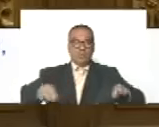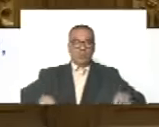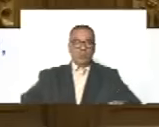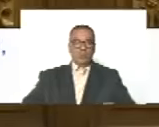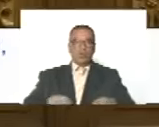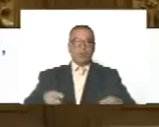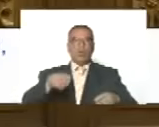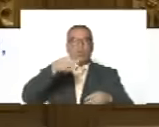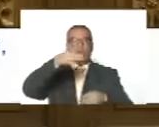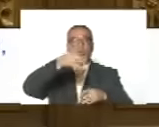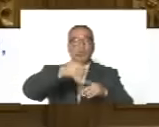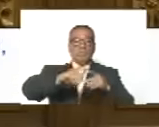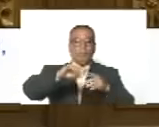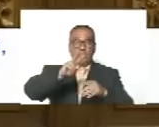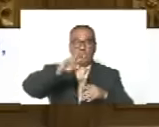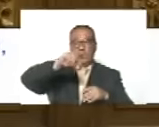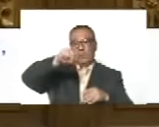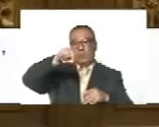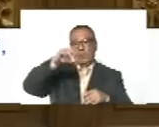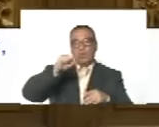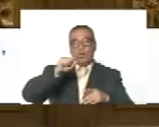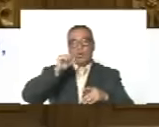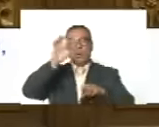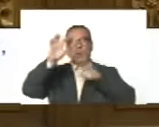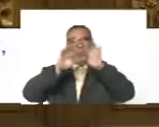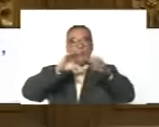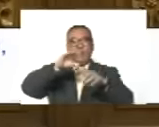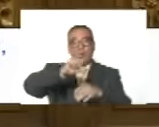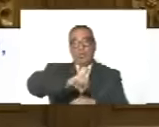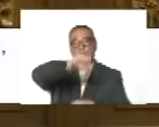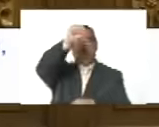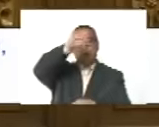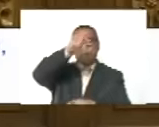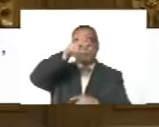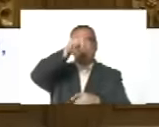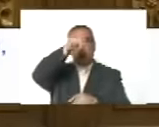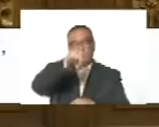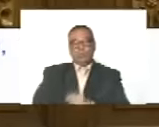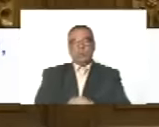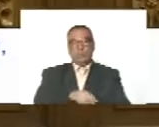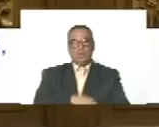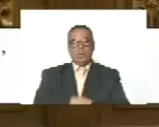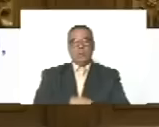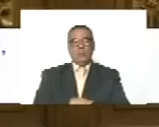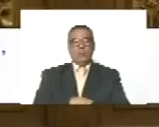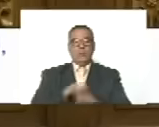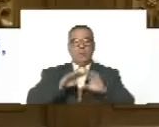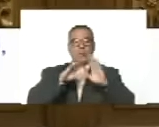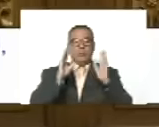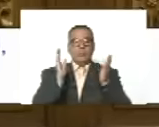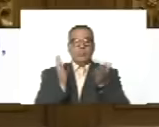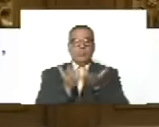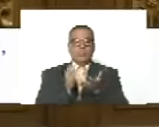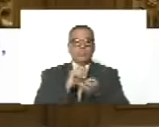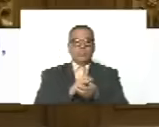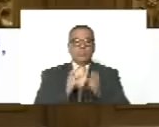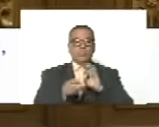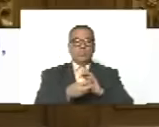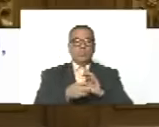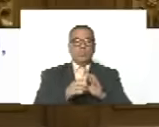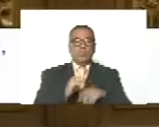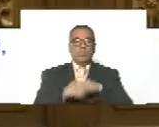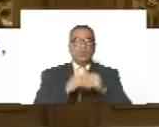del vino, en los países que están al sur y al norte del globo terráqueo. Ellos